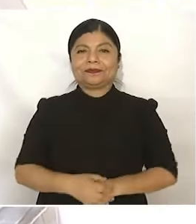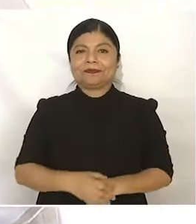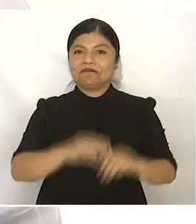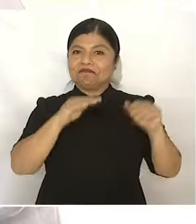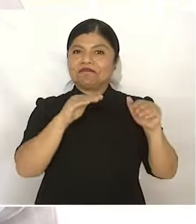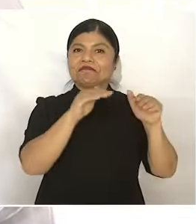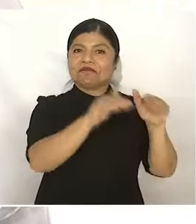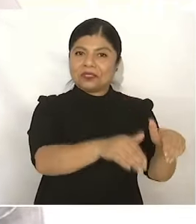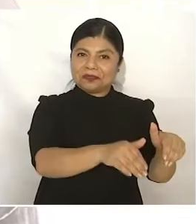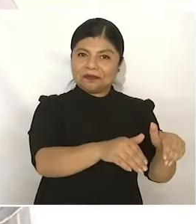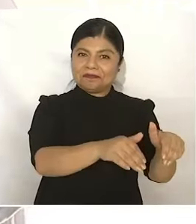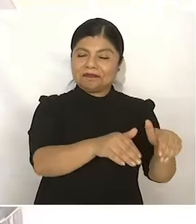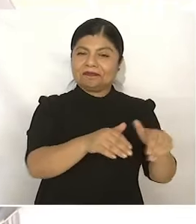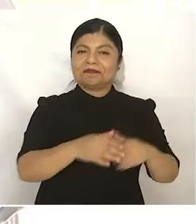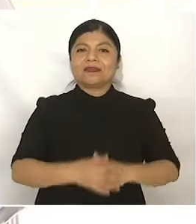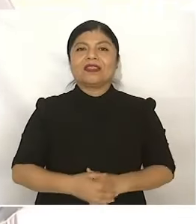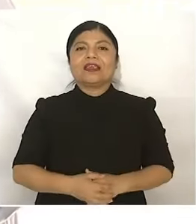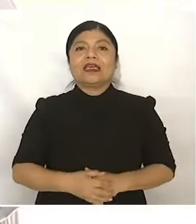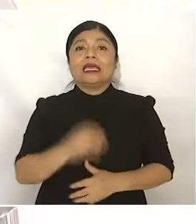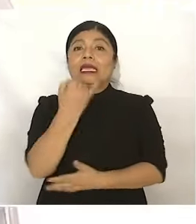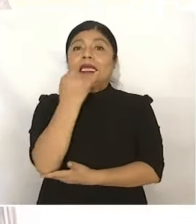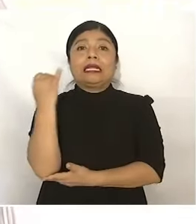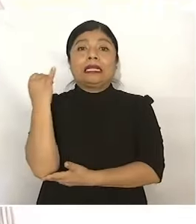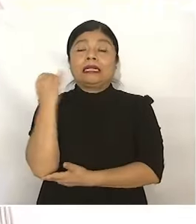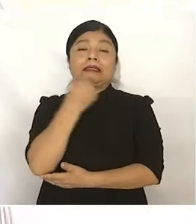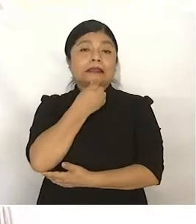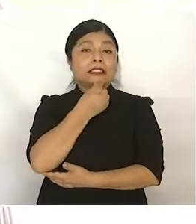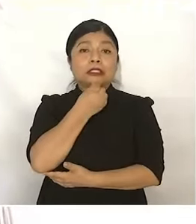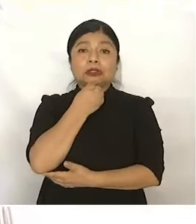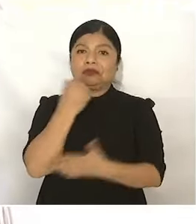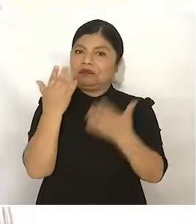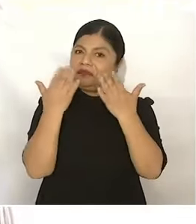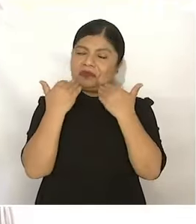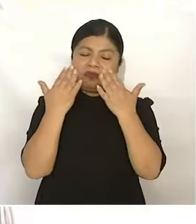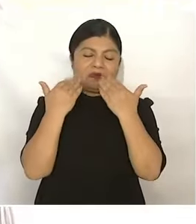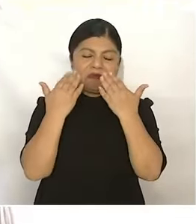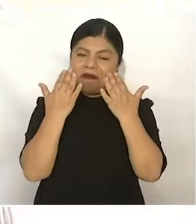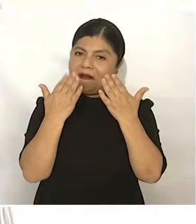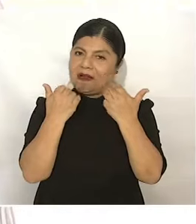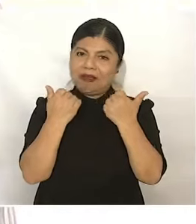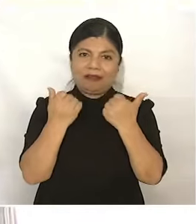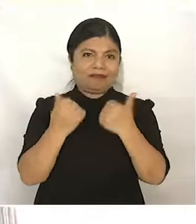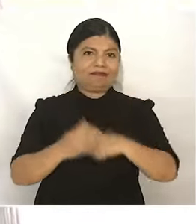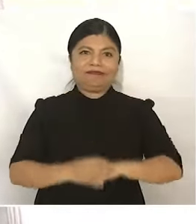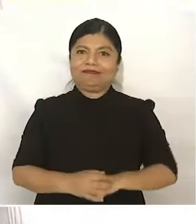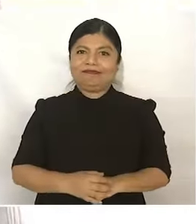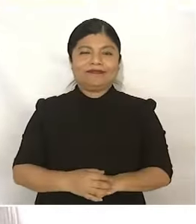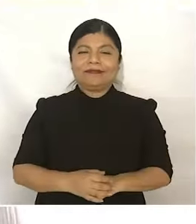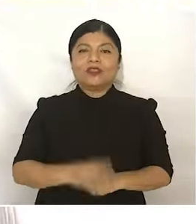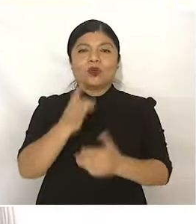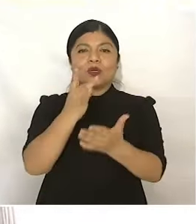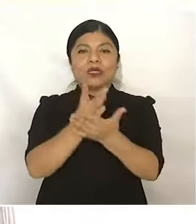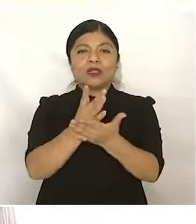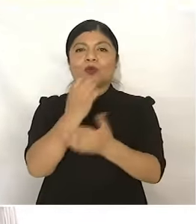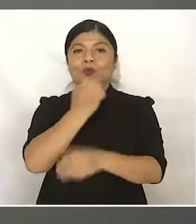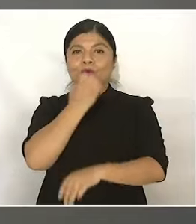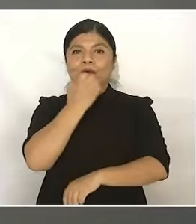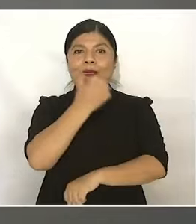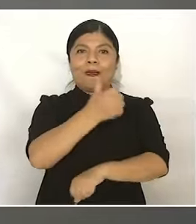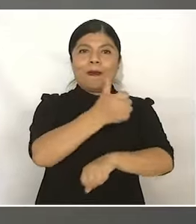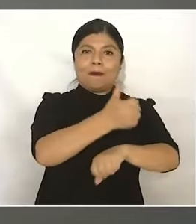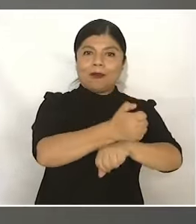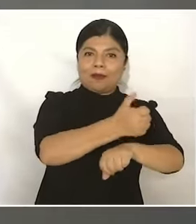Sí, no había parvulito, no había el preescolar, era primaria,